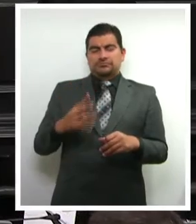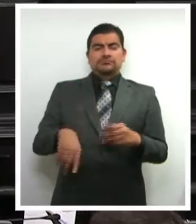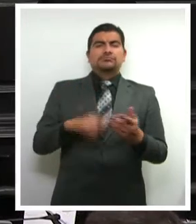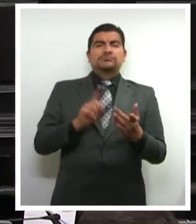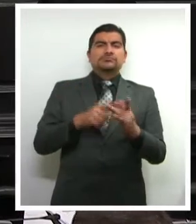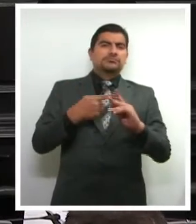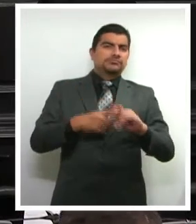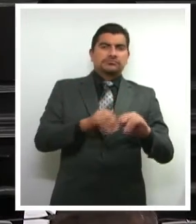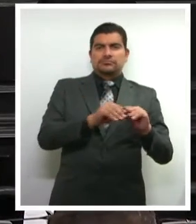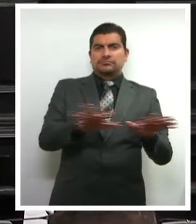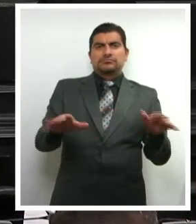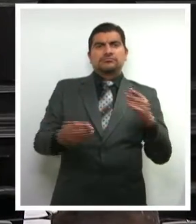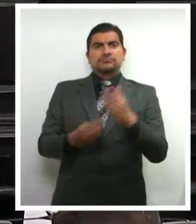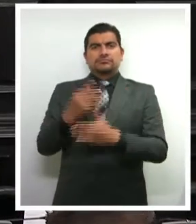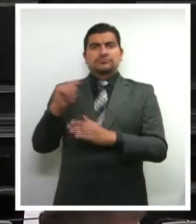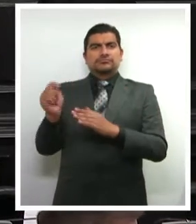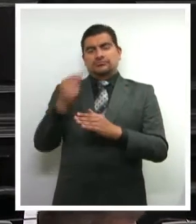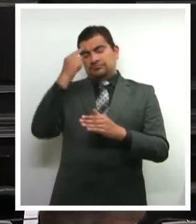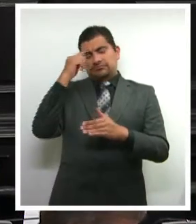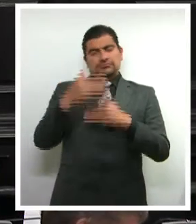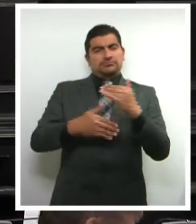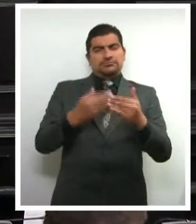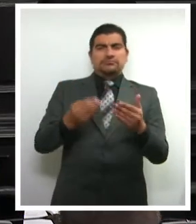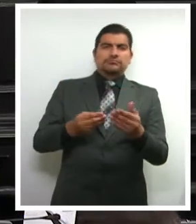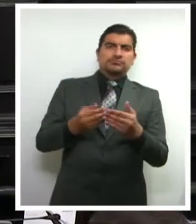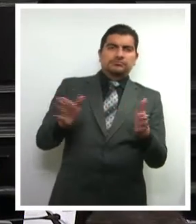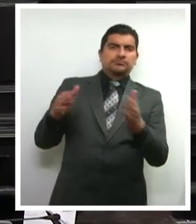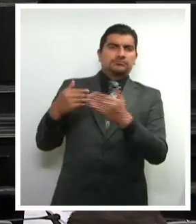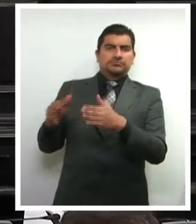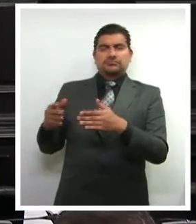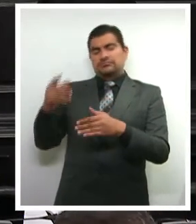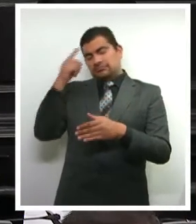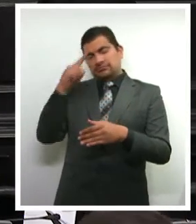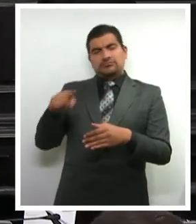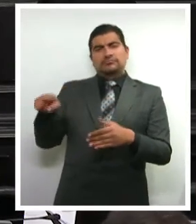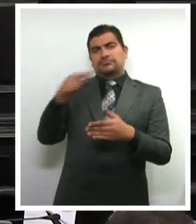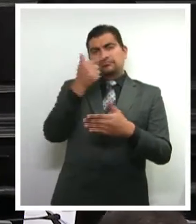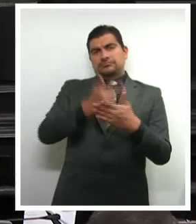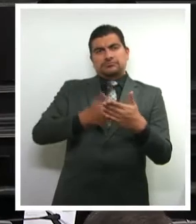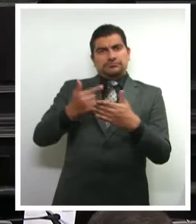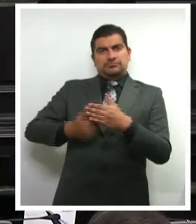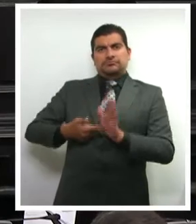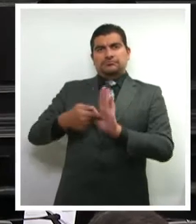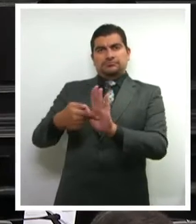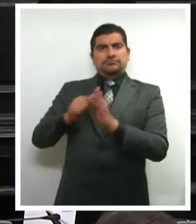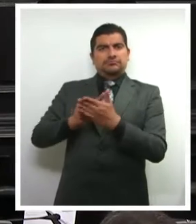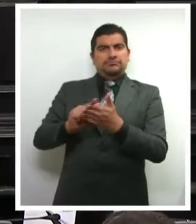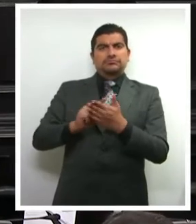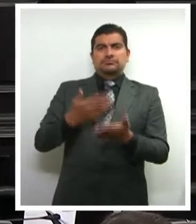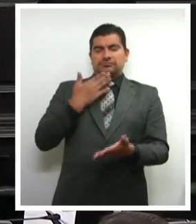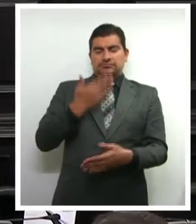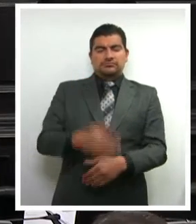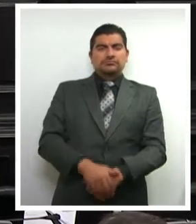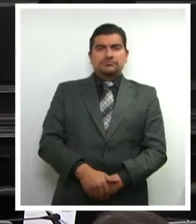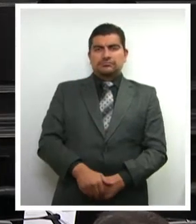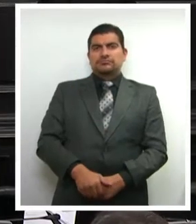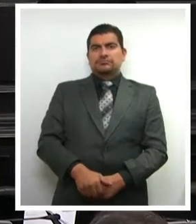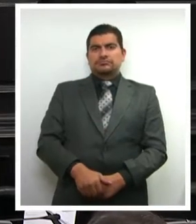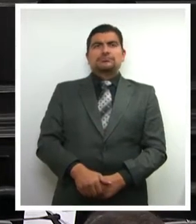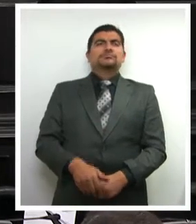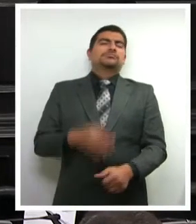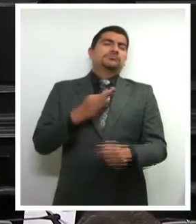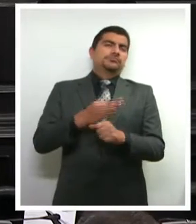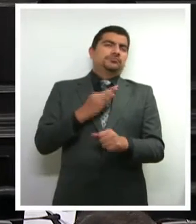nuevas tecnologías para la apertura y rendición de cuentas. El gobierno abierto consiste